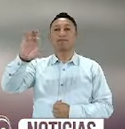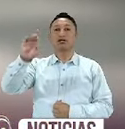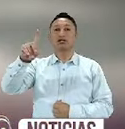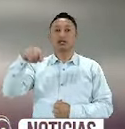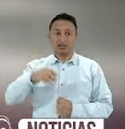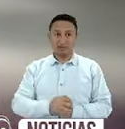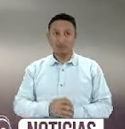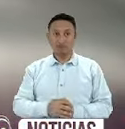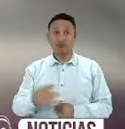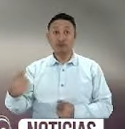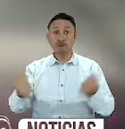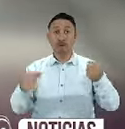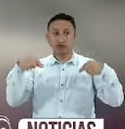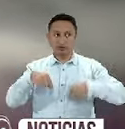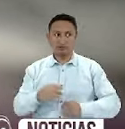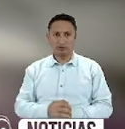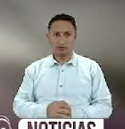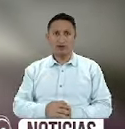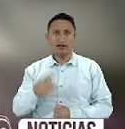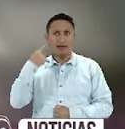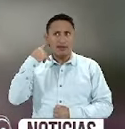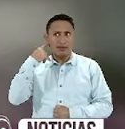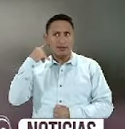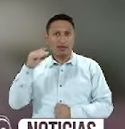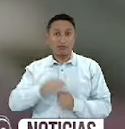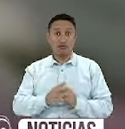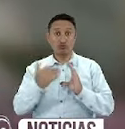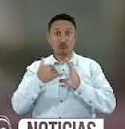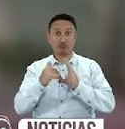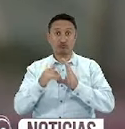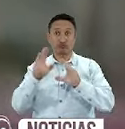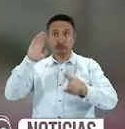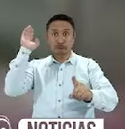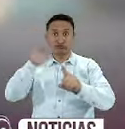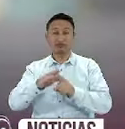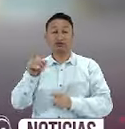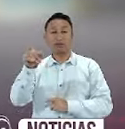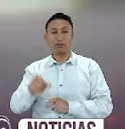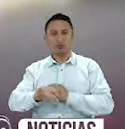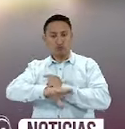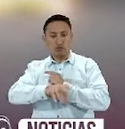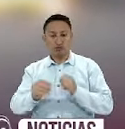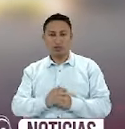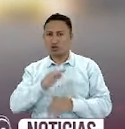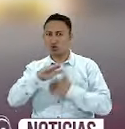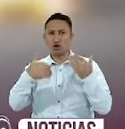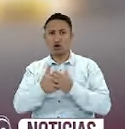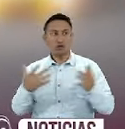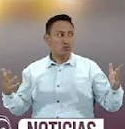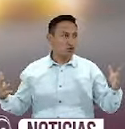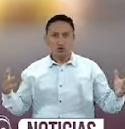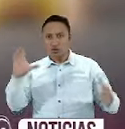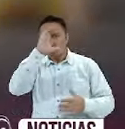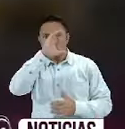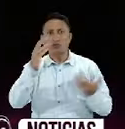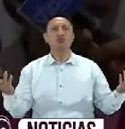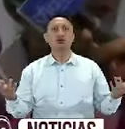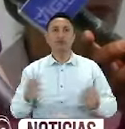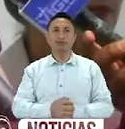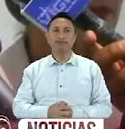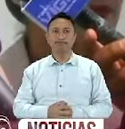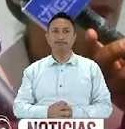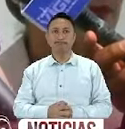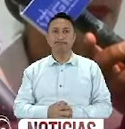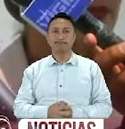aparecía el auto. De pronto se regó la noticia en el chat comunitario que un vecino fue asaltado y salieron en busca de los responsables.